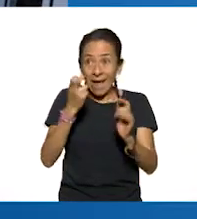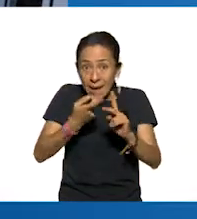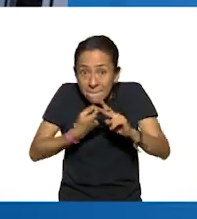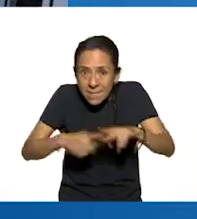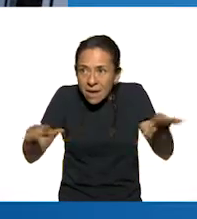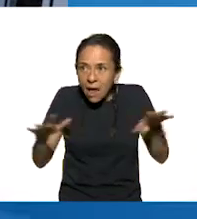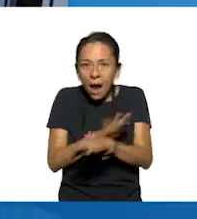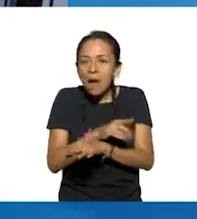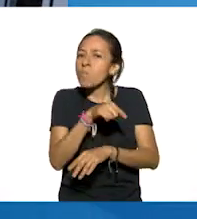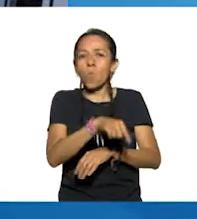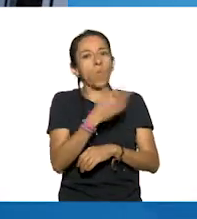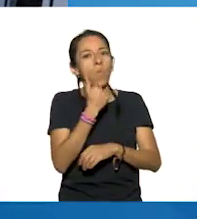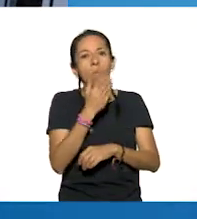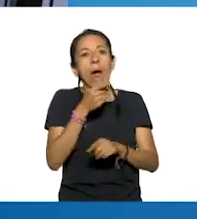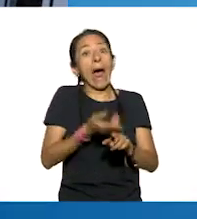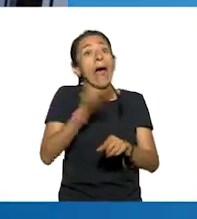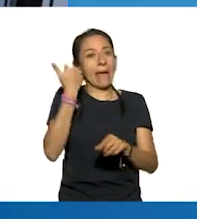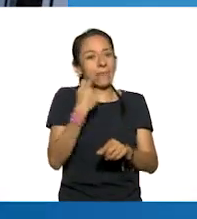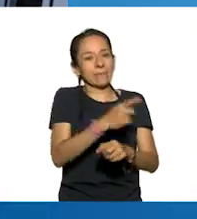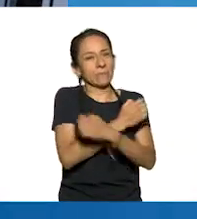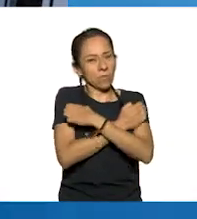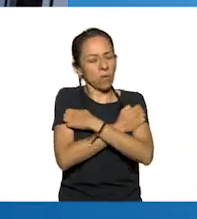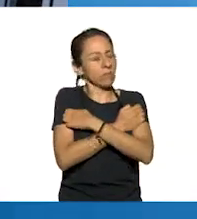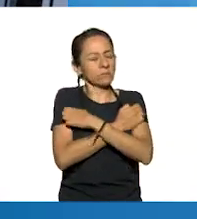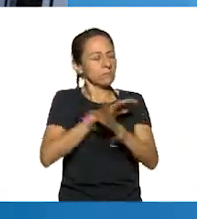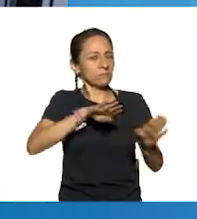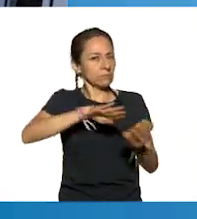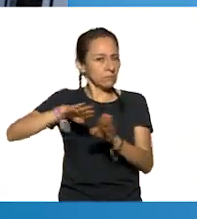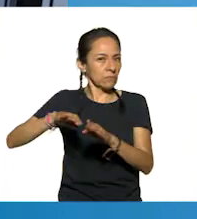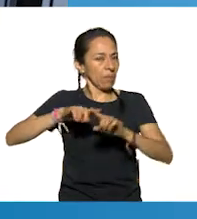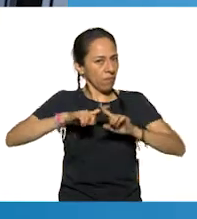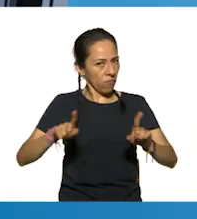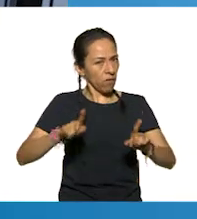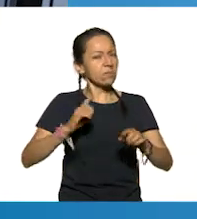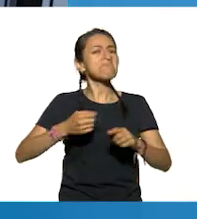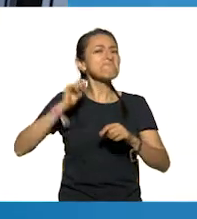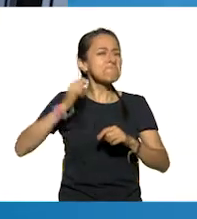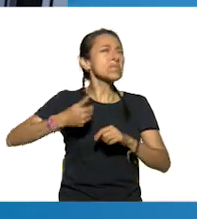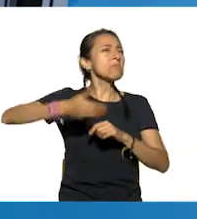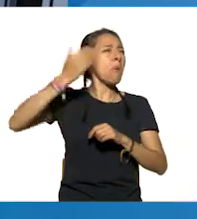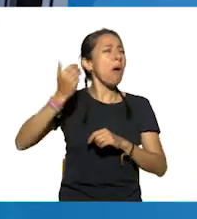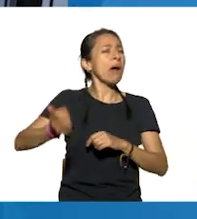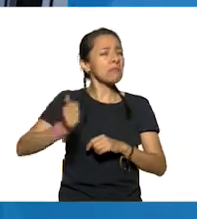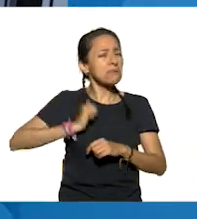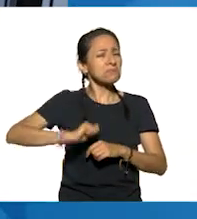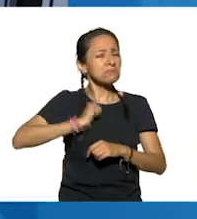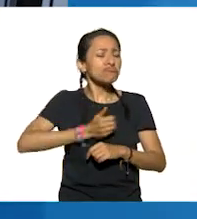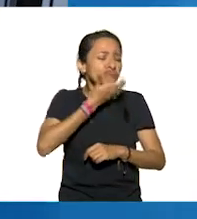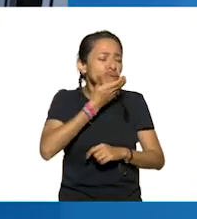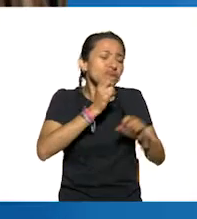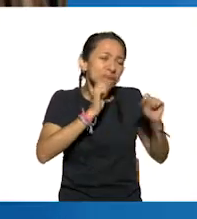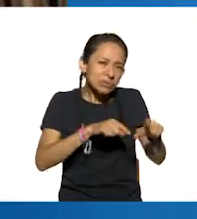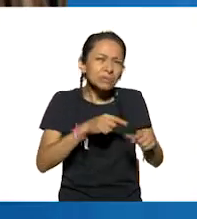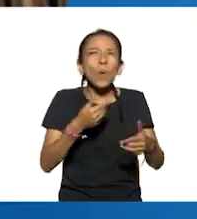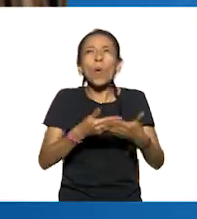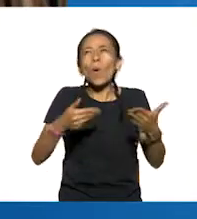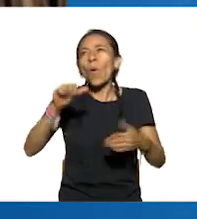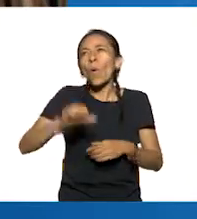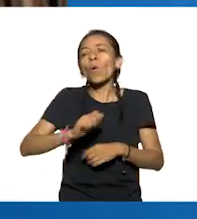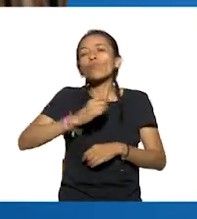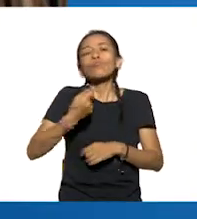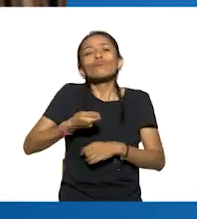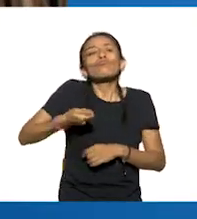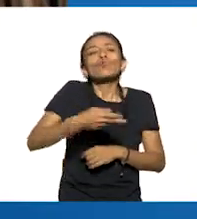es una educación muy tradicional, hoy la diríamos mocha. Entrar